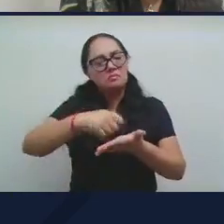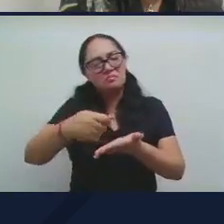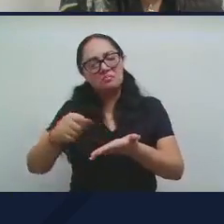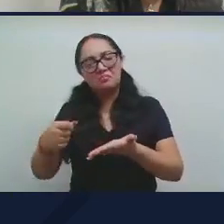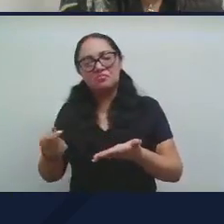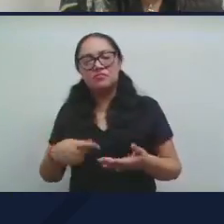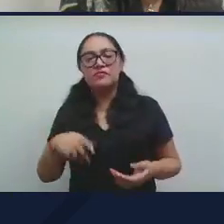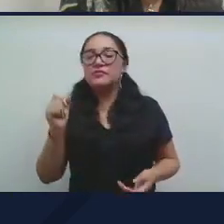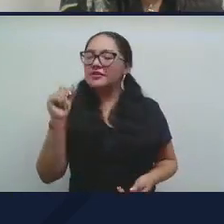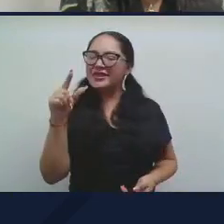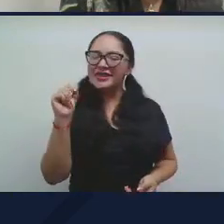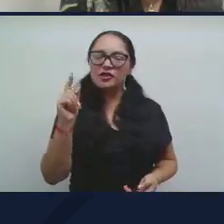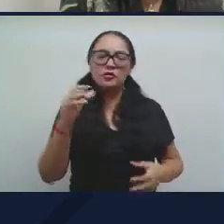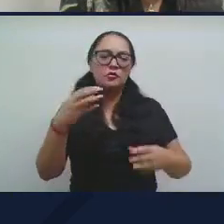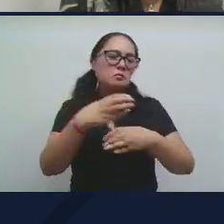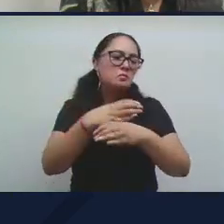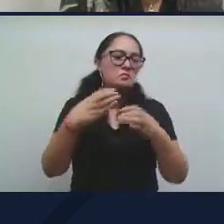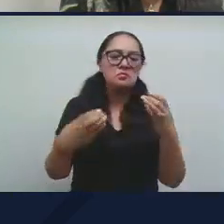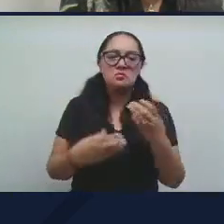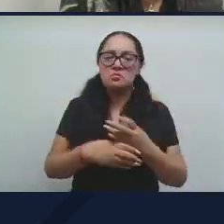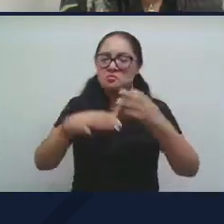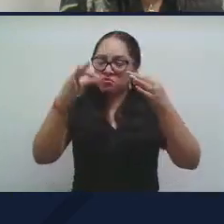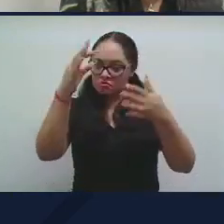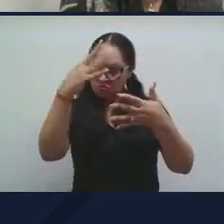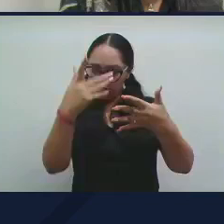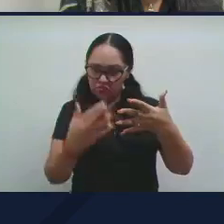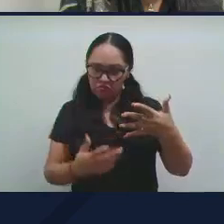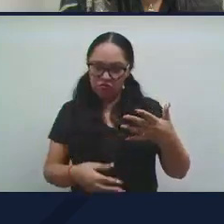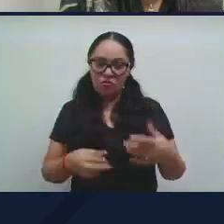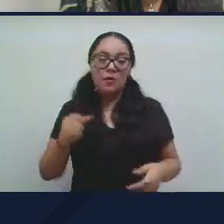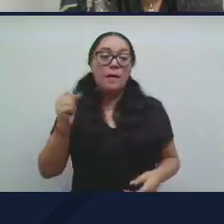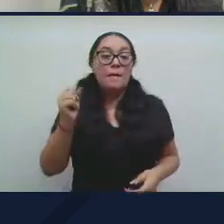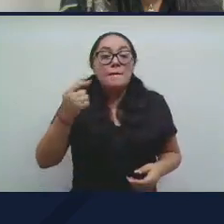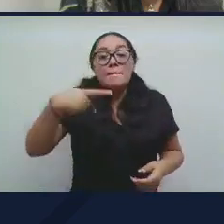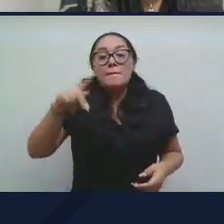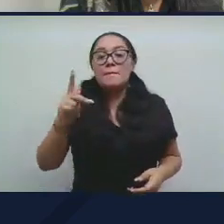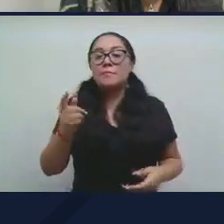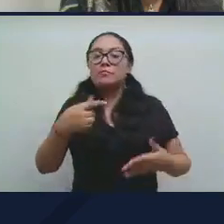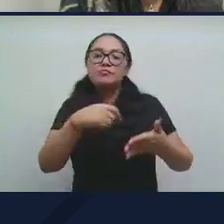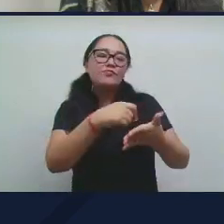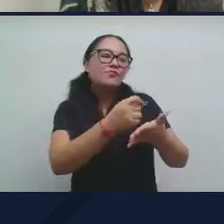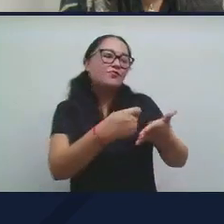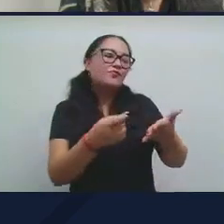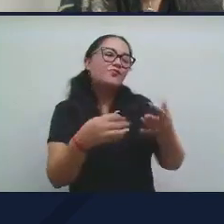mismos elementos, pero sí a lo mejor una redacción de manera diferente.